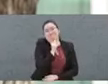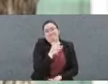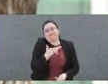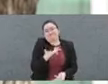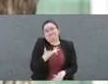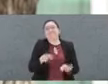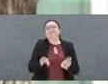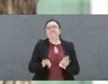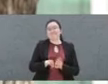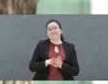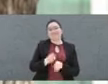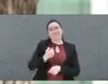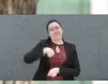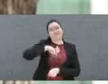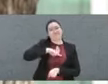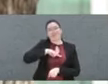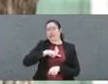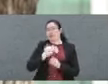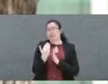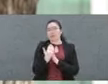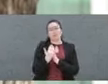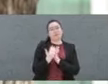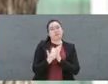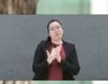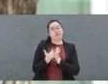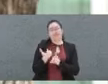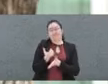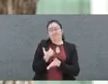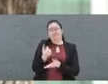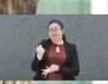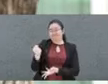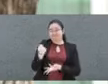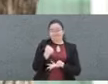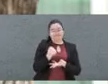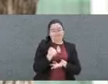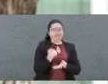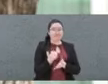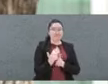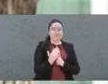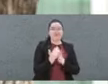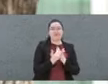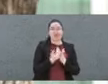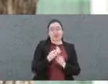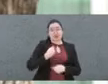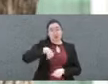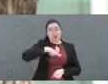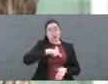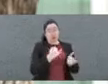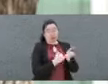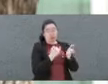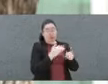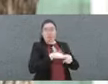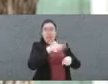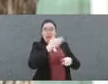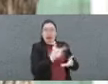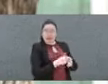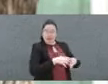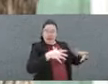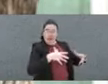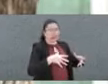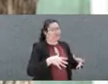recibimos también menos ingresos en la ciudad y a pesar de ello no aumentamos los impuestos,